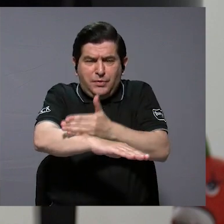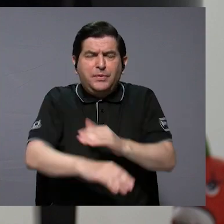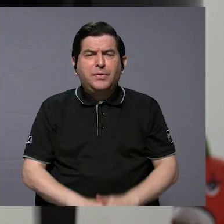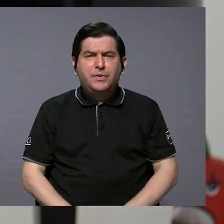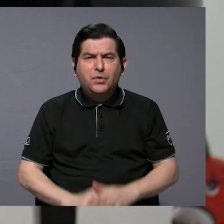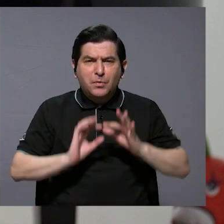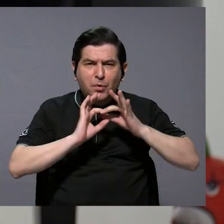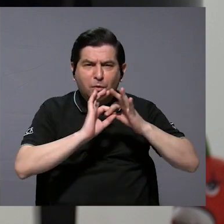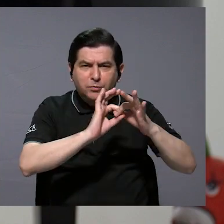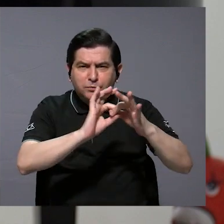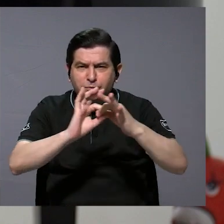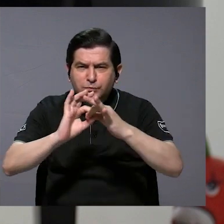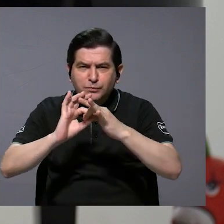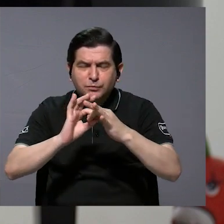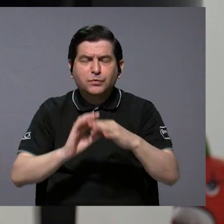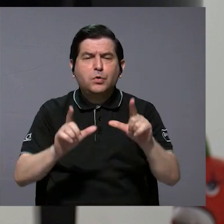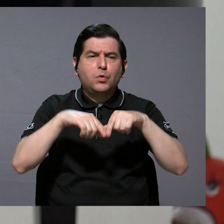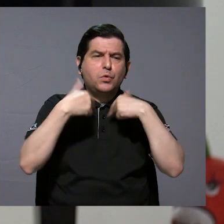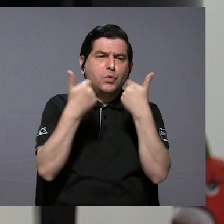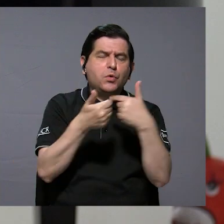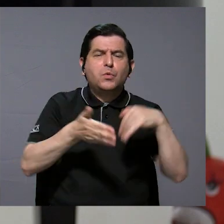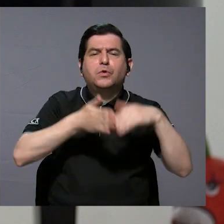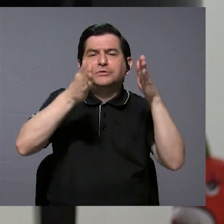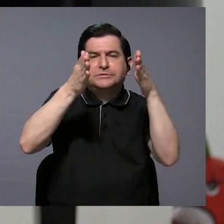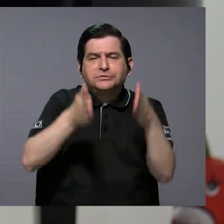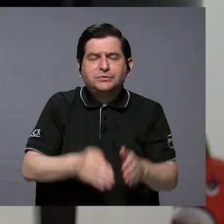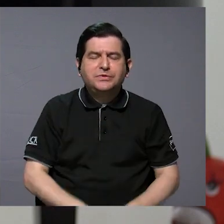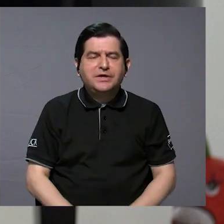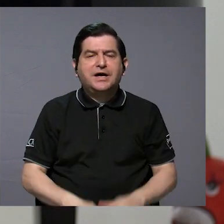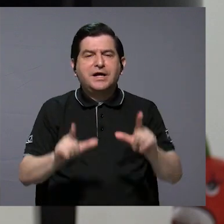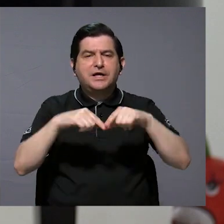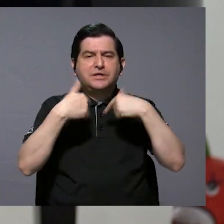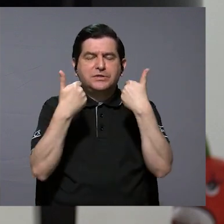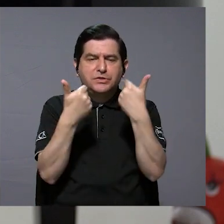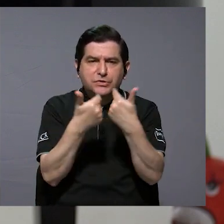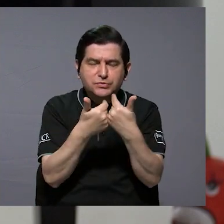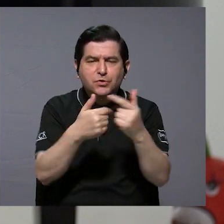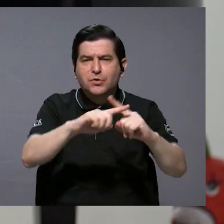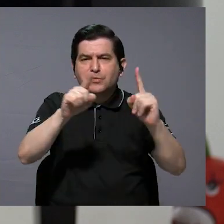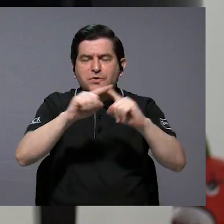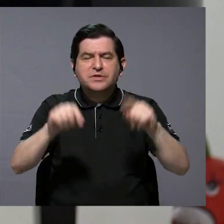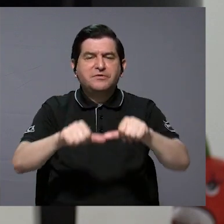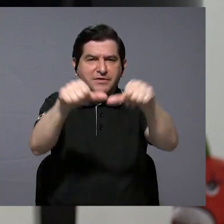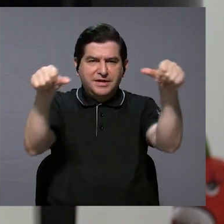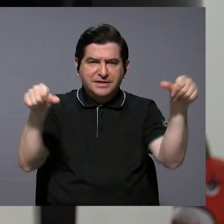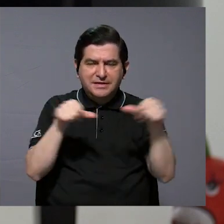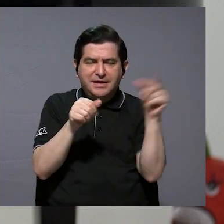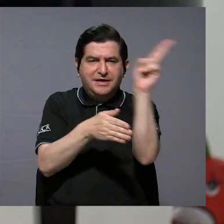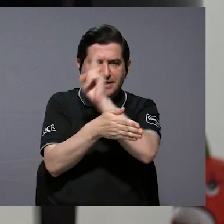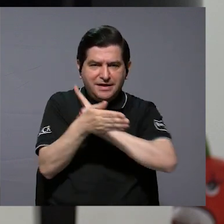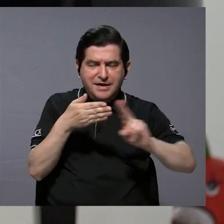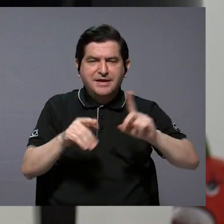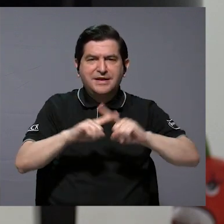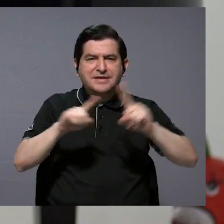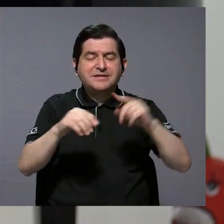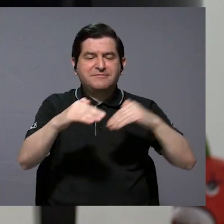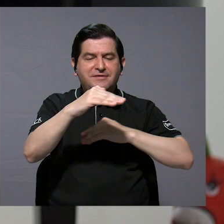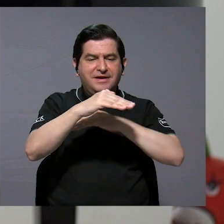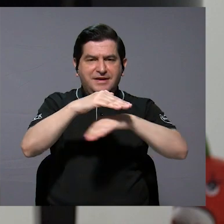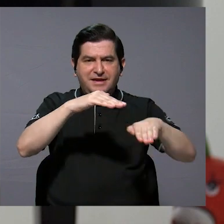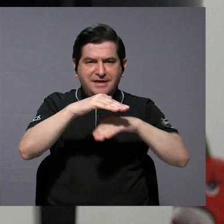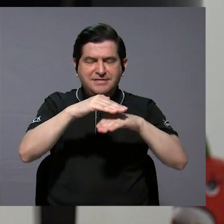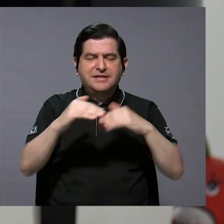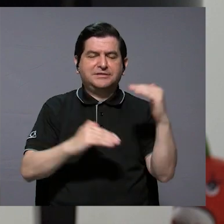avanzado tanto a nivel de tejido con colectivas de estudiantes, grupos de estudiantes en diferentes sectores de la U,